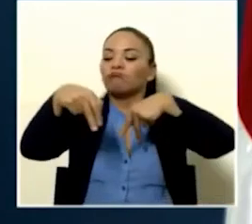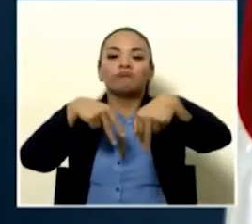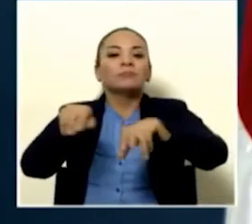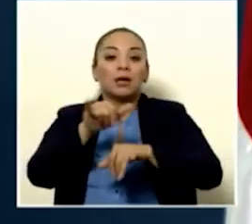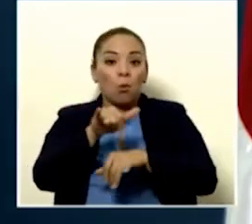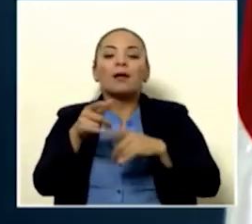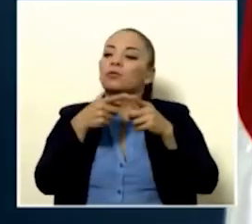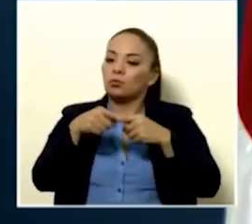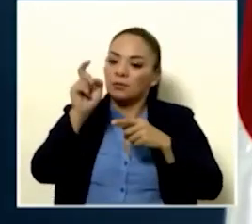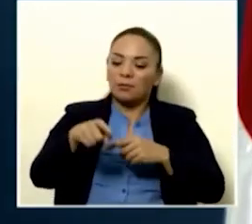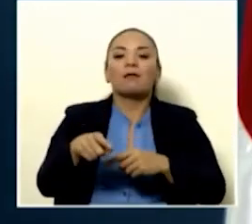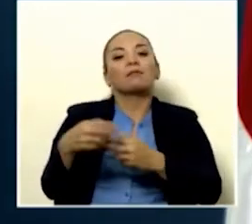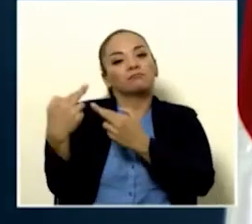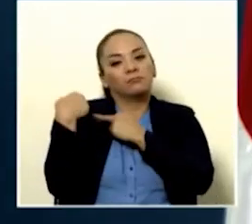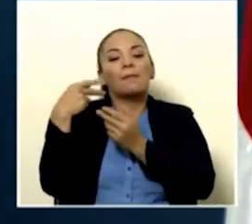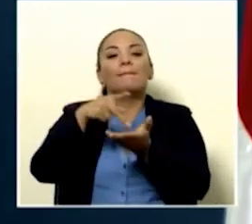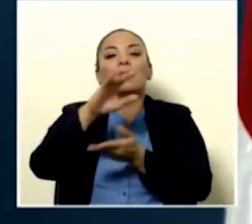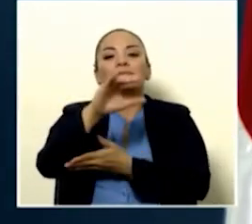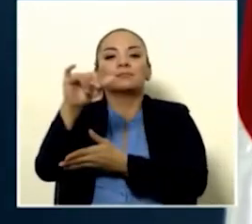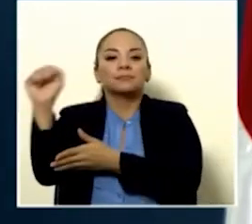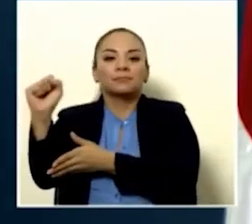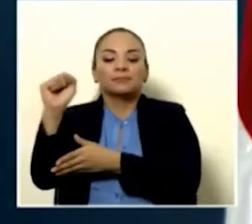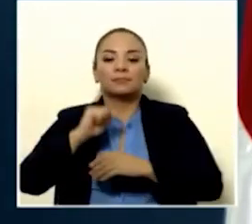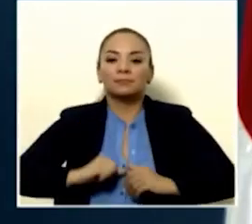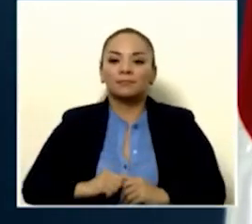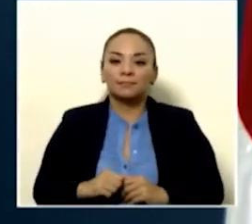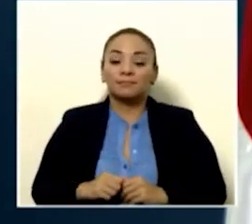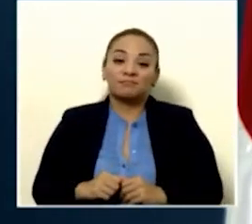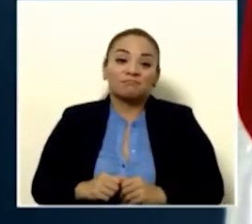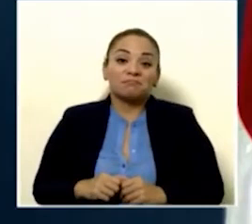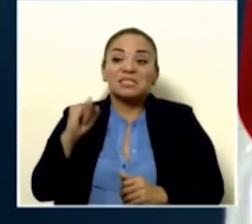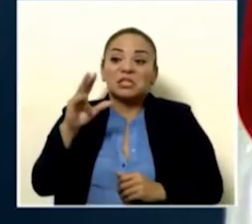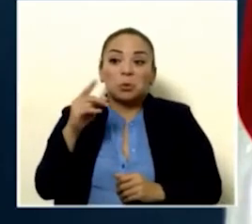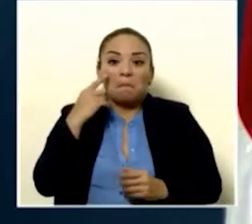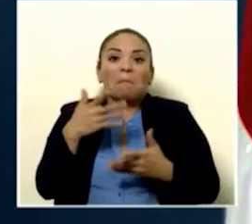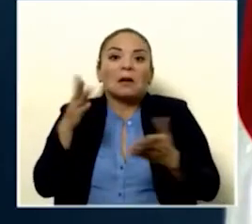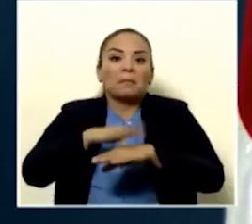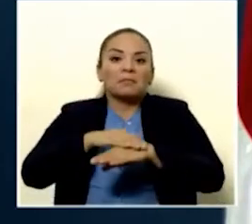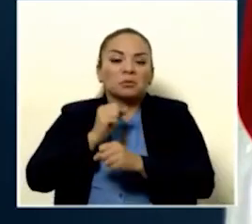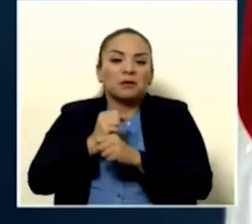calles. Asegúrese, páguele a la caja. Si no, ¿para qué tiene permiso de trabajo?